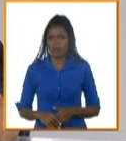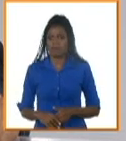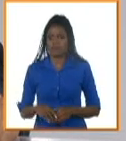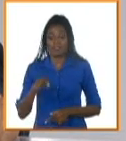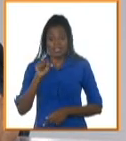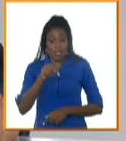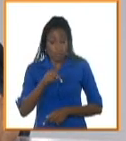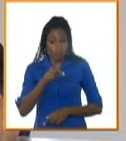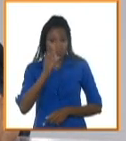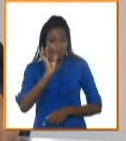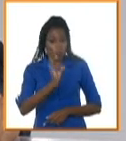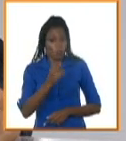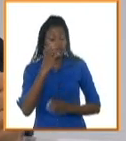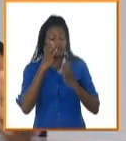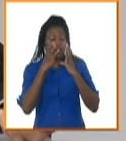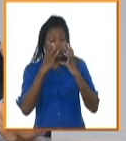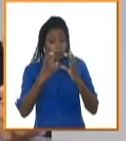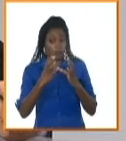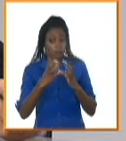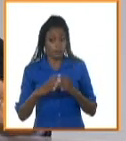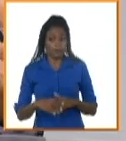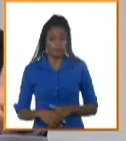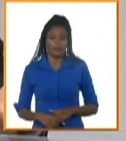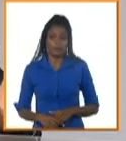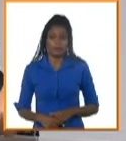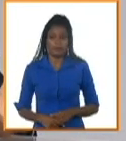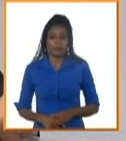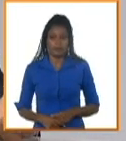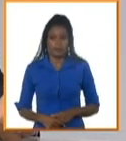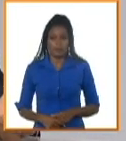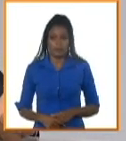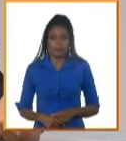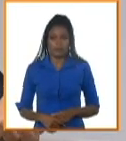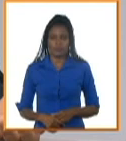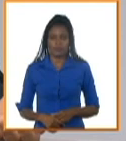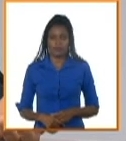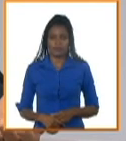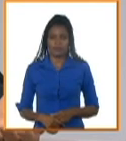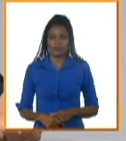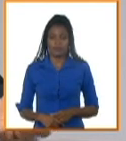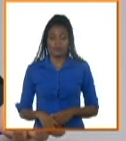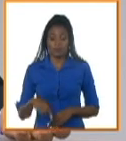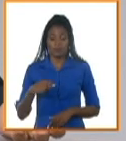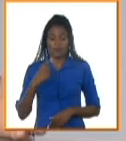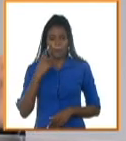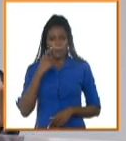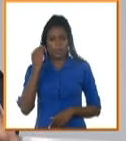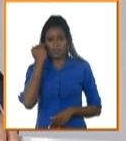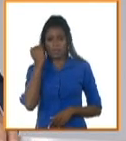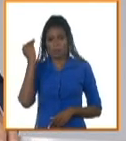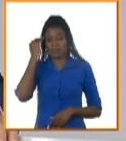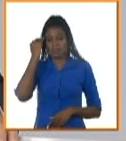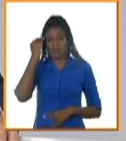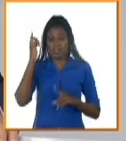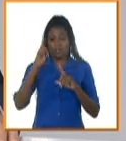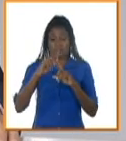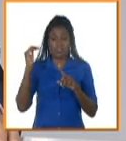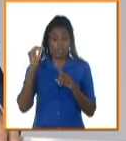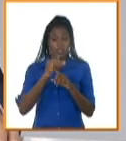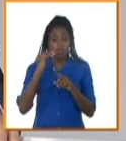es importante ahora desde punto de vista de la capacidad tecnológica yo creo que hay datos que también